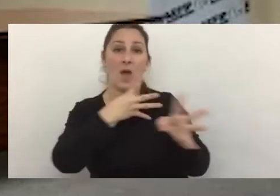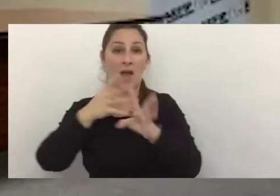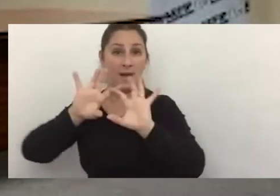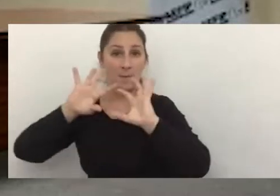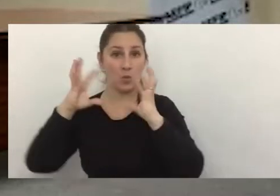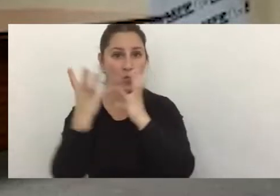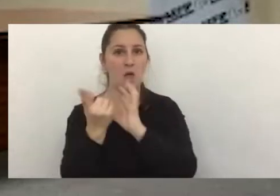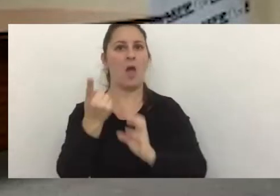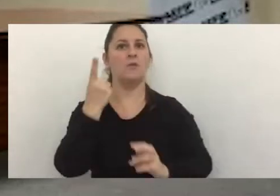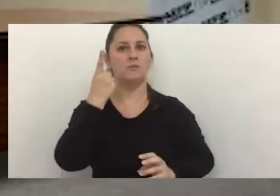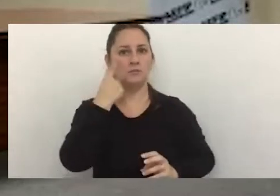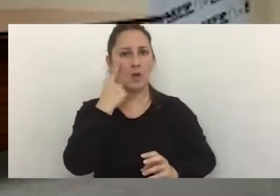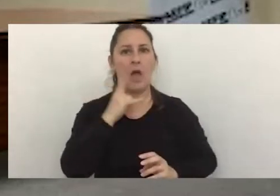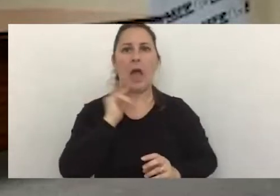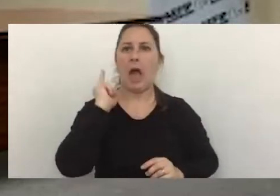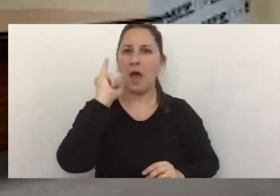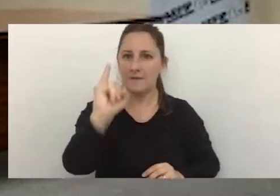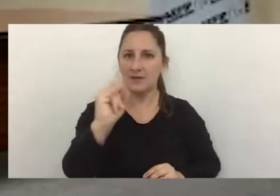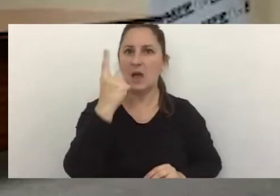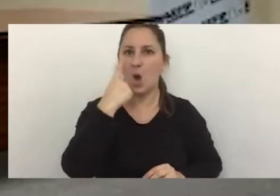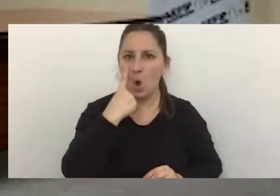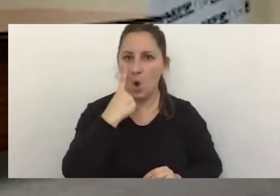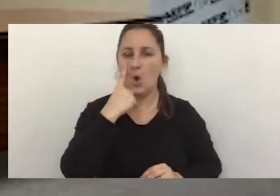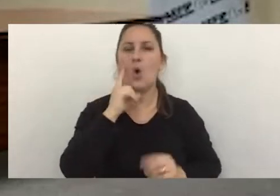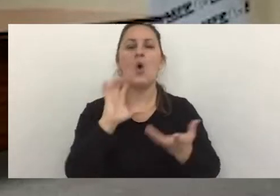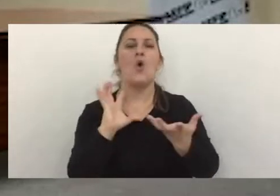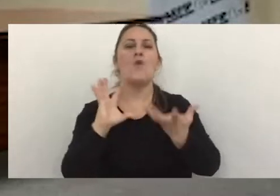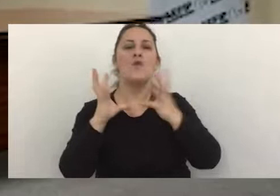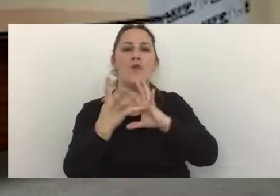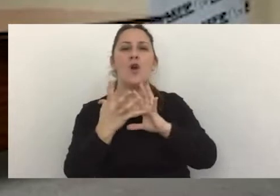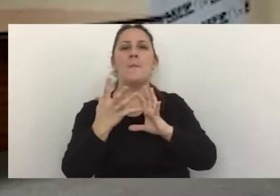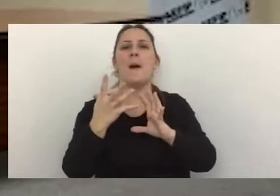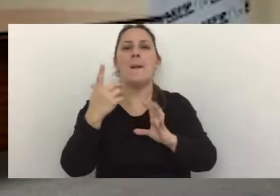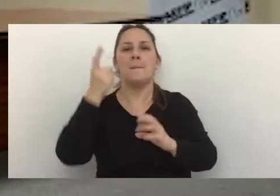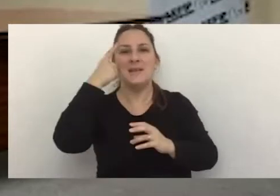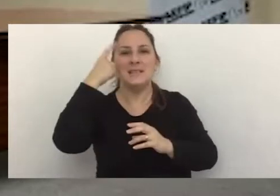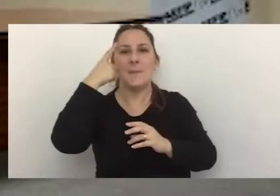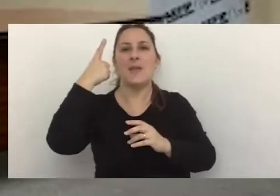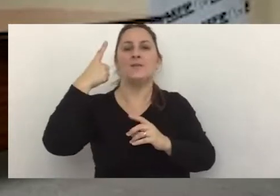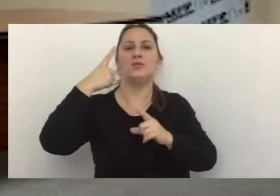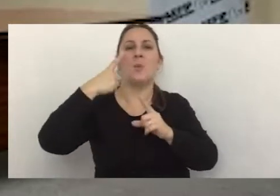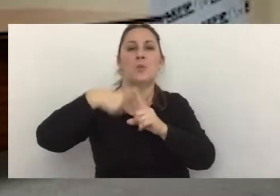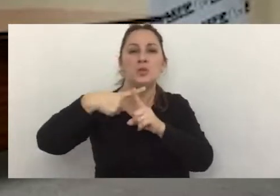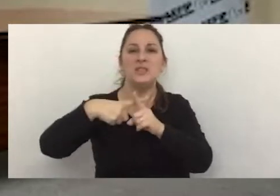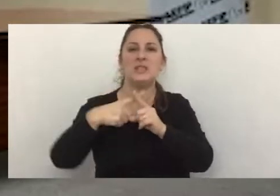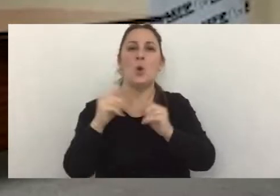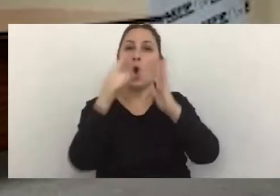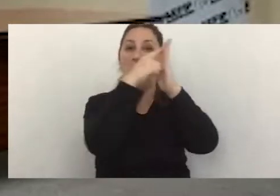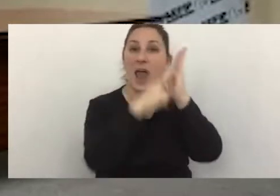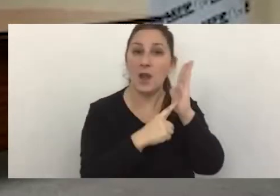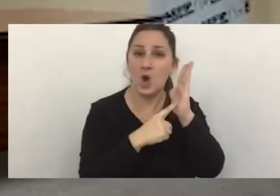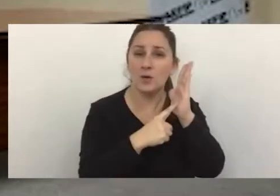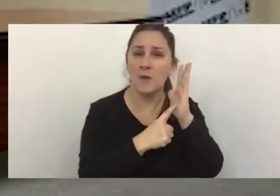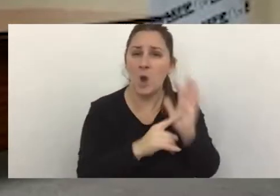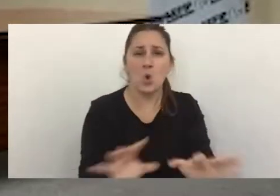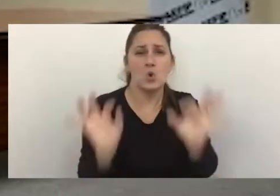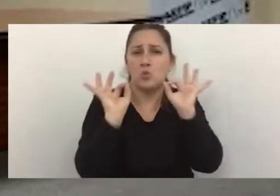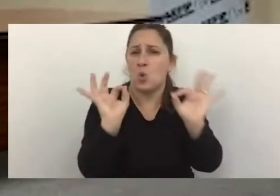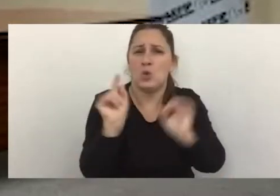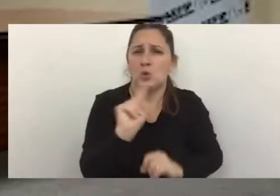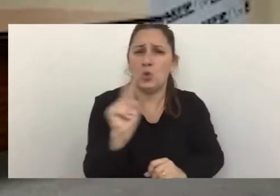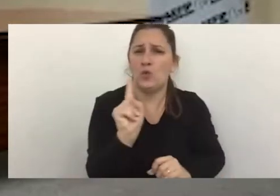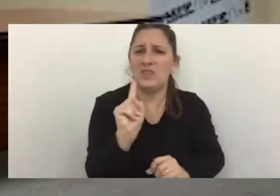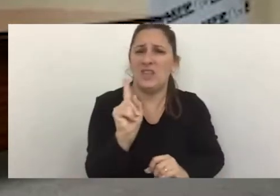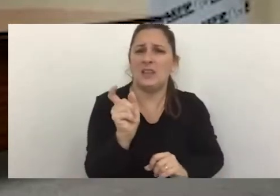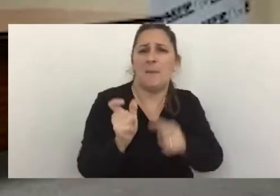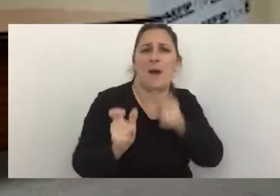advierte que el positivismo, el solo hecho de la formulación normativa, no basta para dar una respuesta